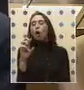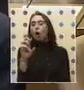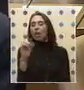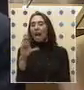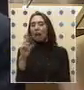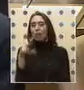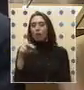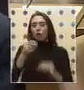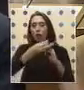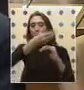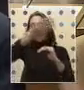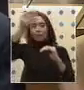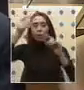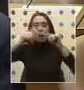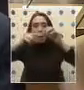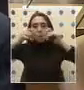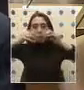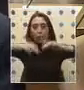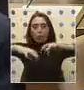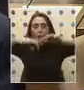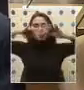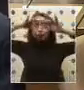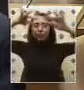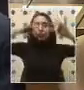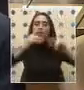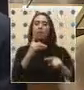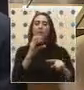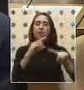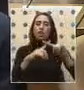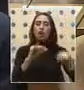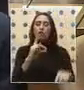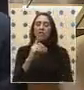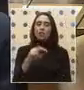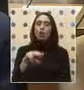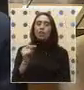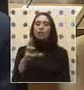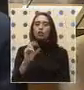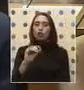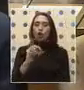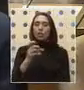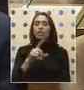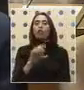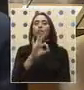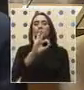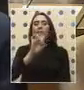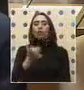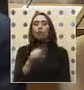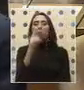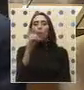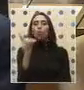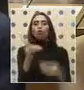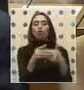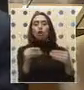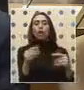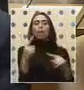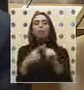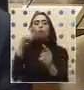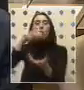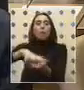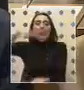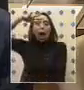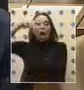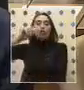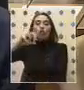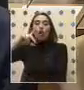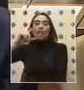de esto del material particulado y del óxido de nitrógeno y los otros. Dice 0,1 dólar por tonelada emitida, etcétera, etcétera. Después dice